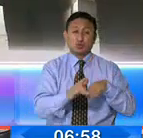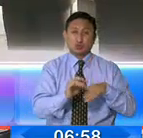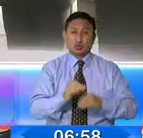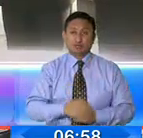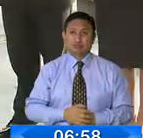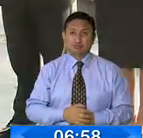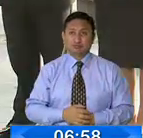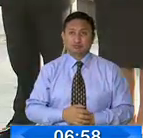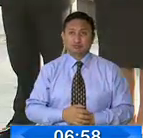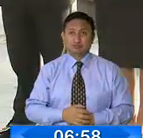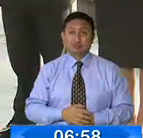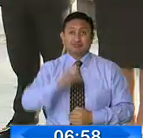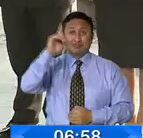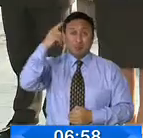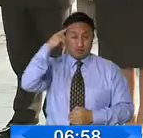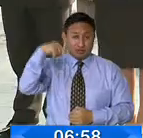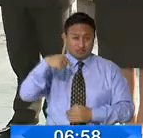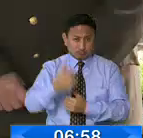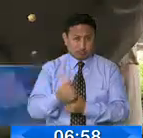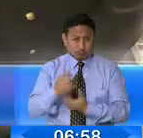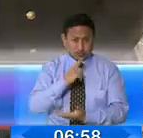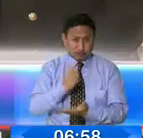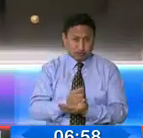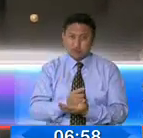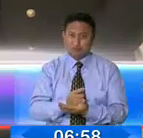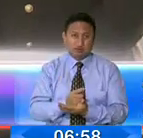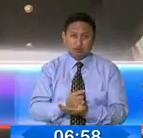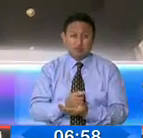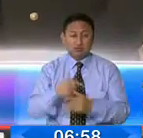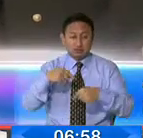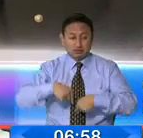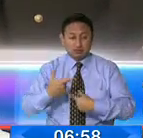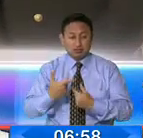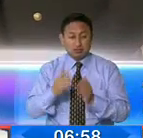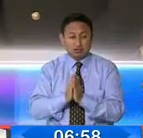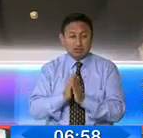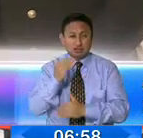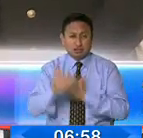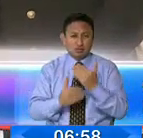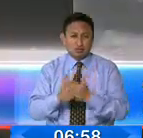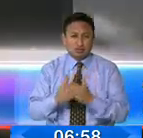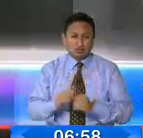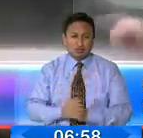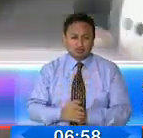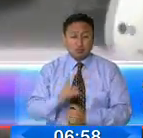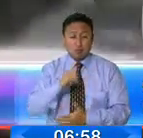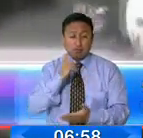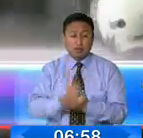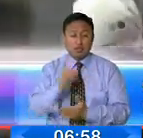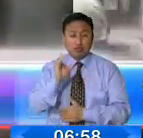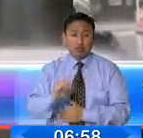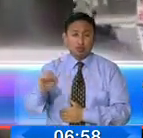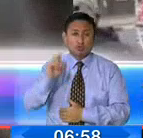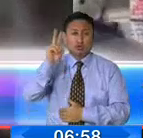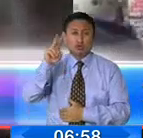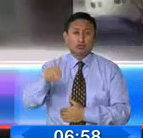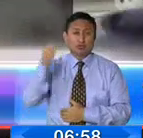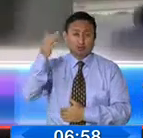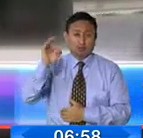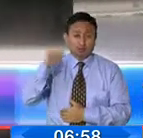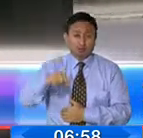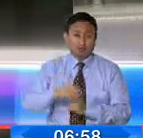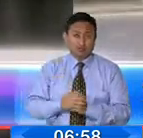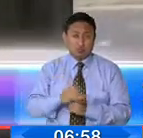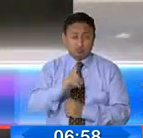Un informe según el gobierno que falta la verdad, que interpondrán los recursos pertinentes para que la verdad de octubre de 2019 no